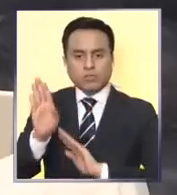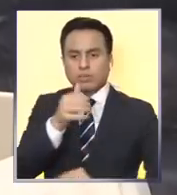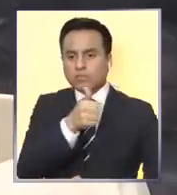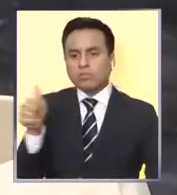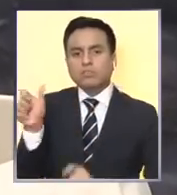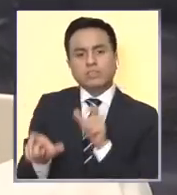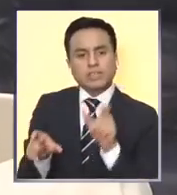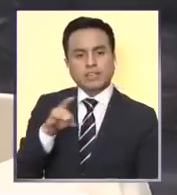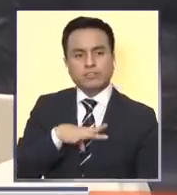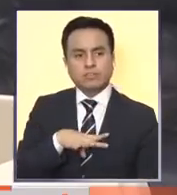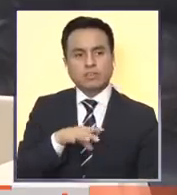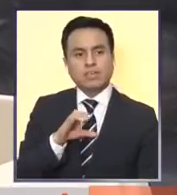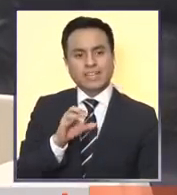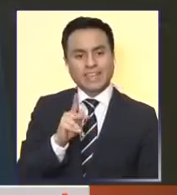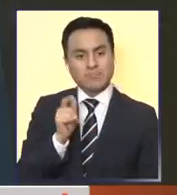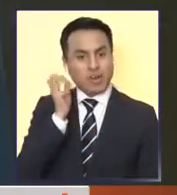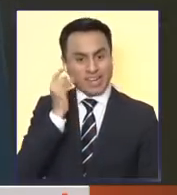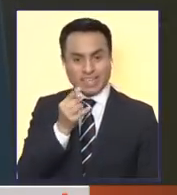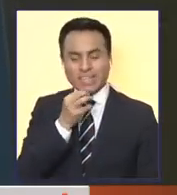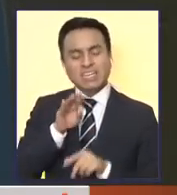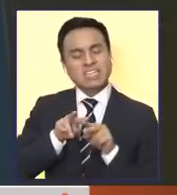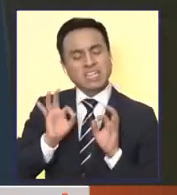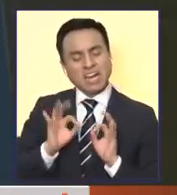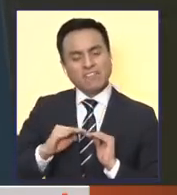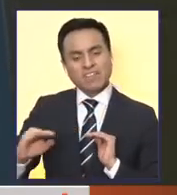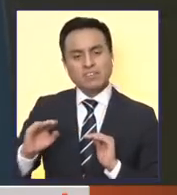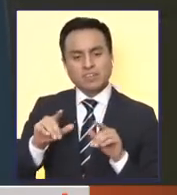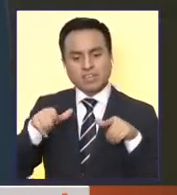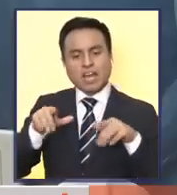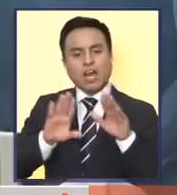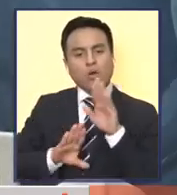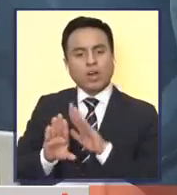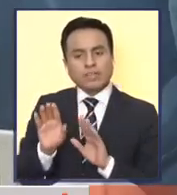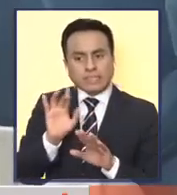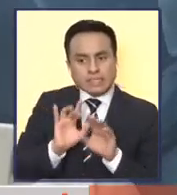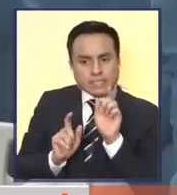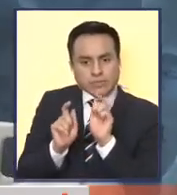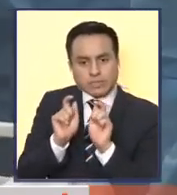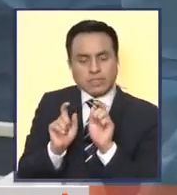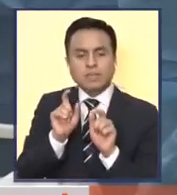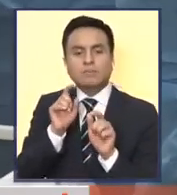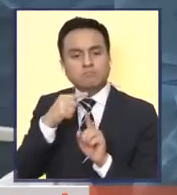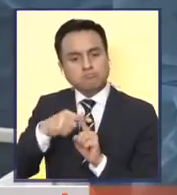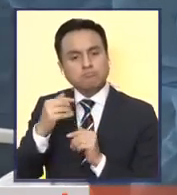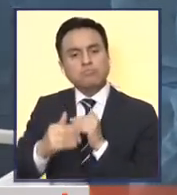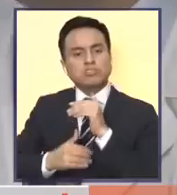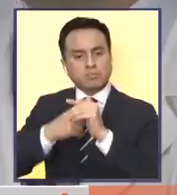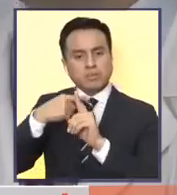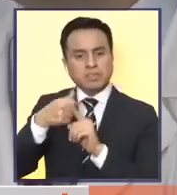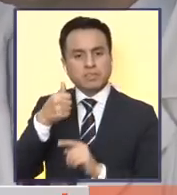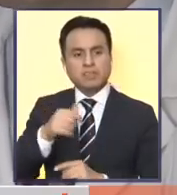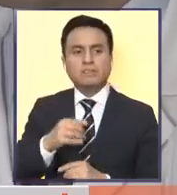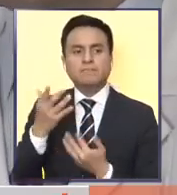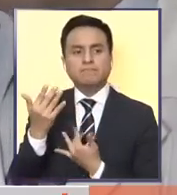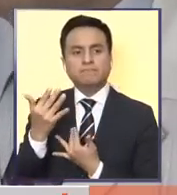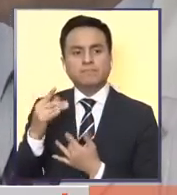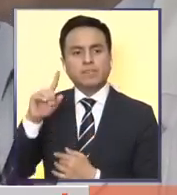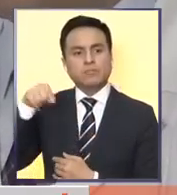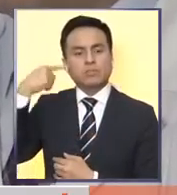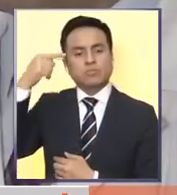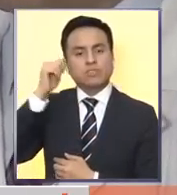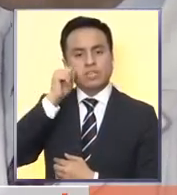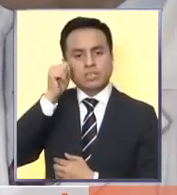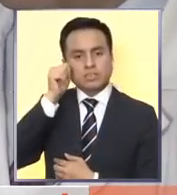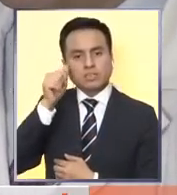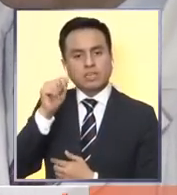chilenos ahora cleanmem se encuentra estable en la unidad de cuidados intensivos y evolucionando positivamente esperamos que los próximos días de